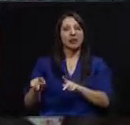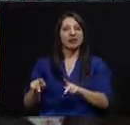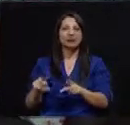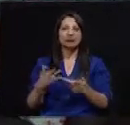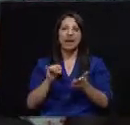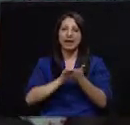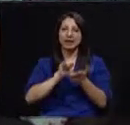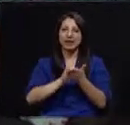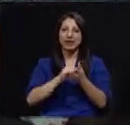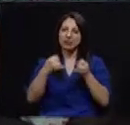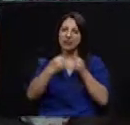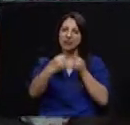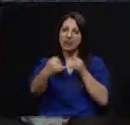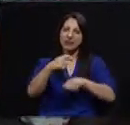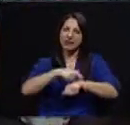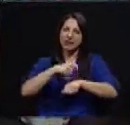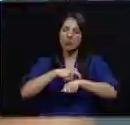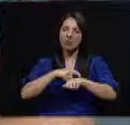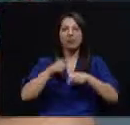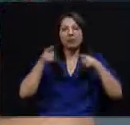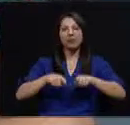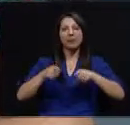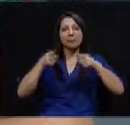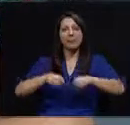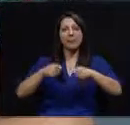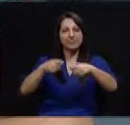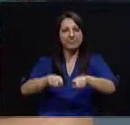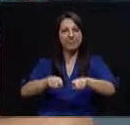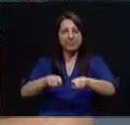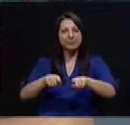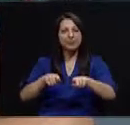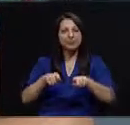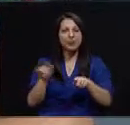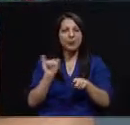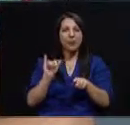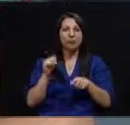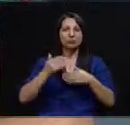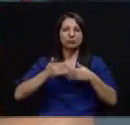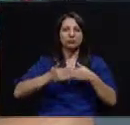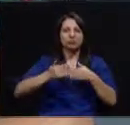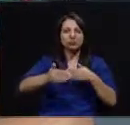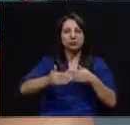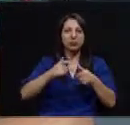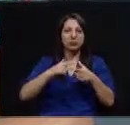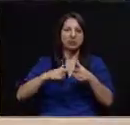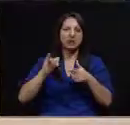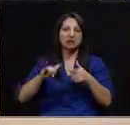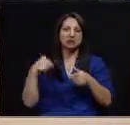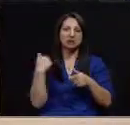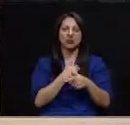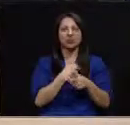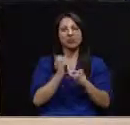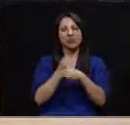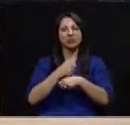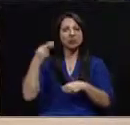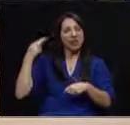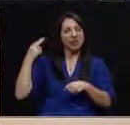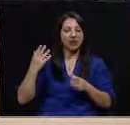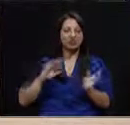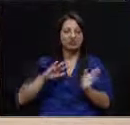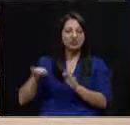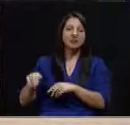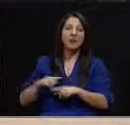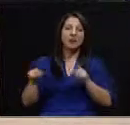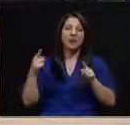gente, ¿verdad? Que es una línea de tiempo donde los hechos van ocurriendo, ¿verdad? Uno tras otro, y así concebimos la historia.